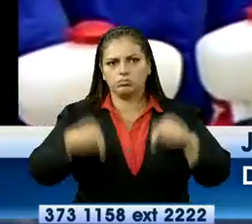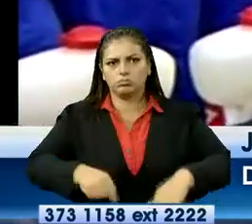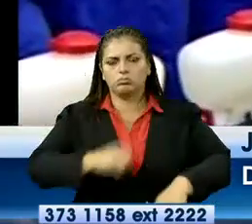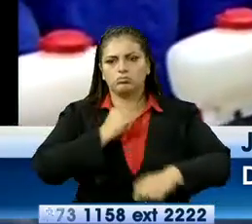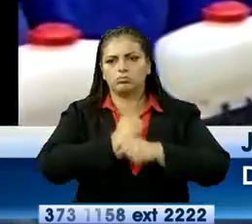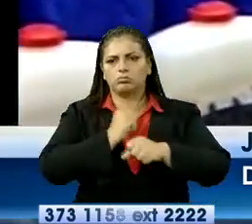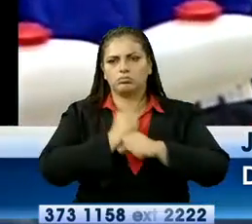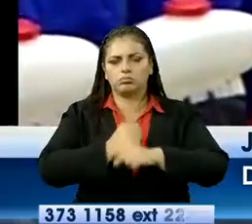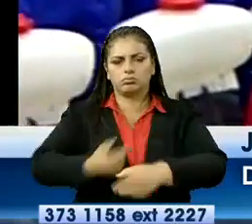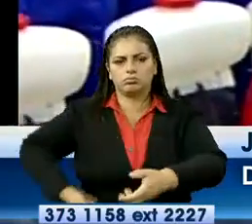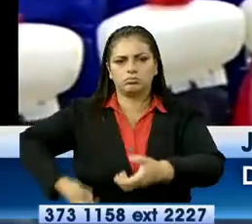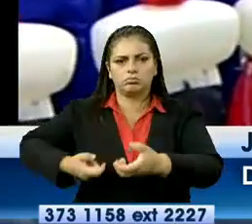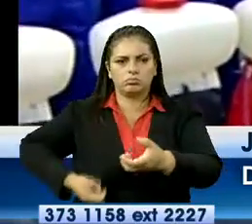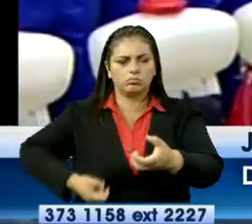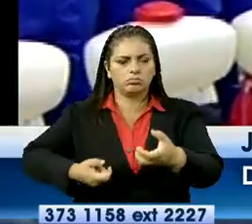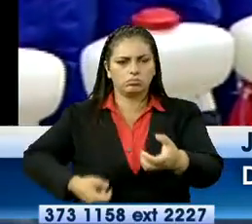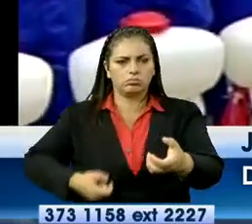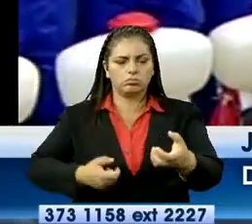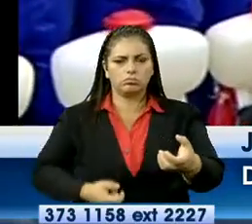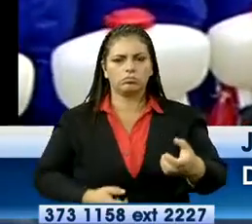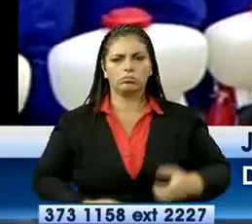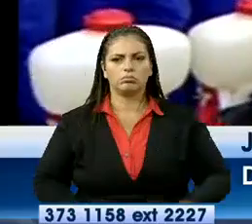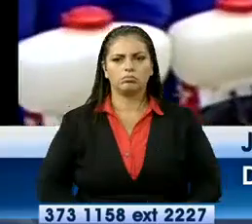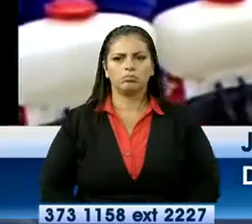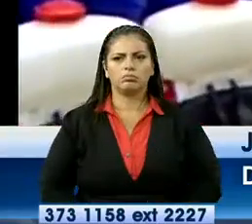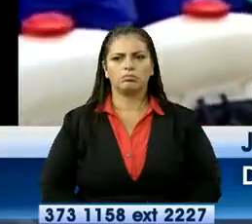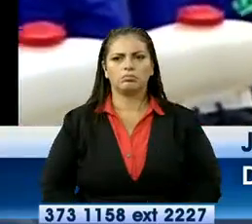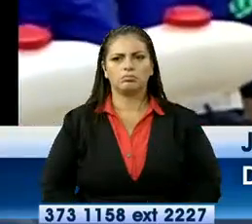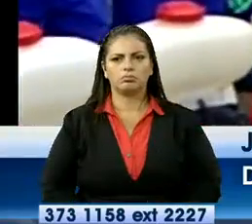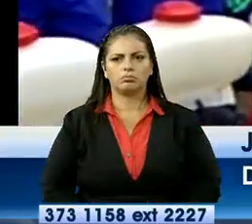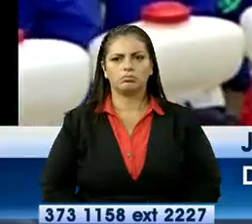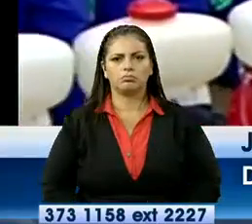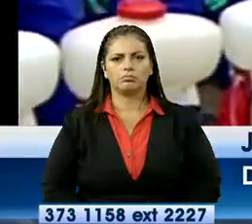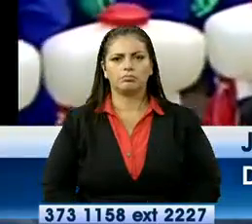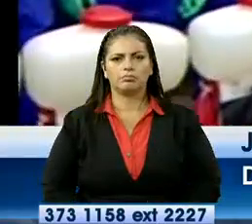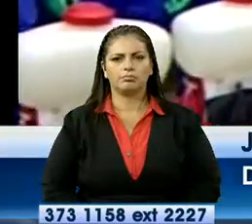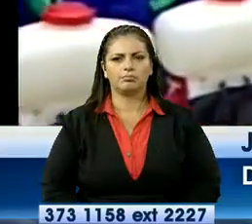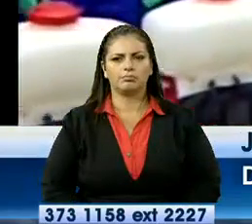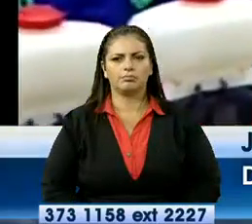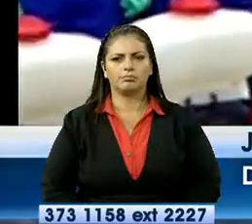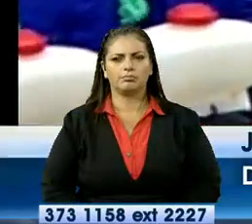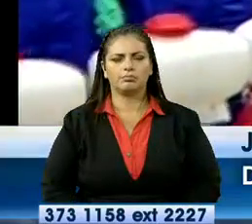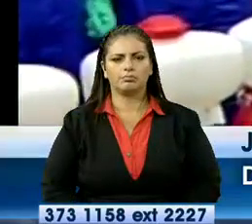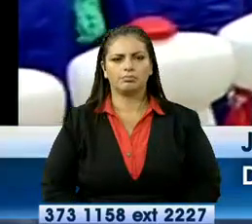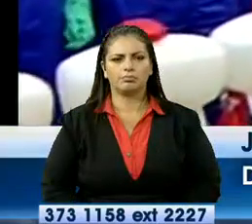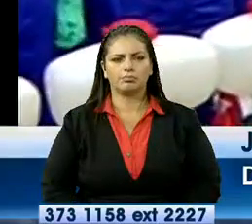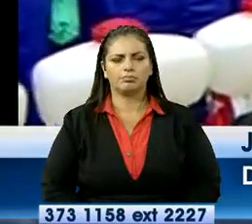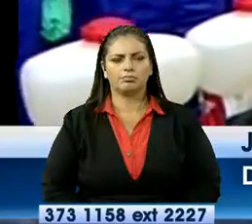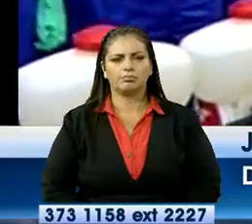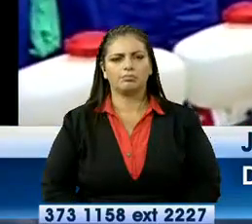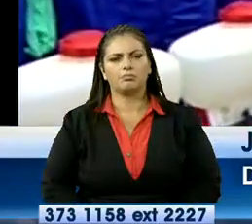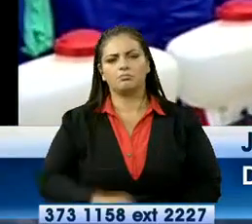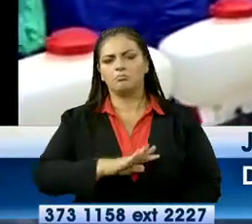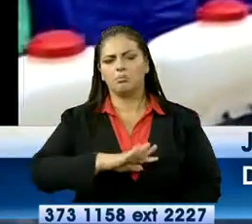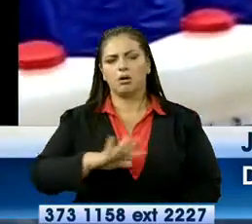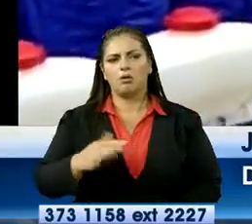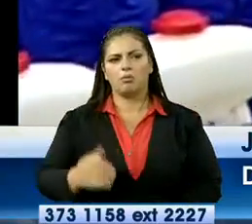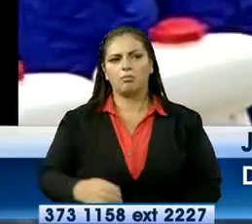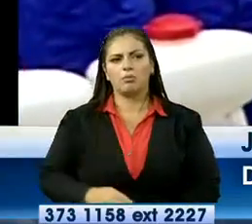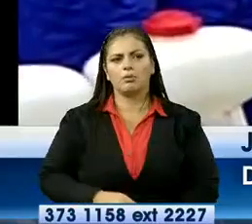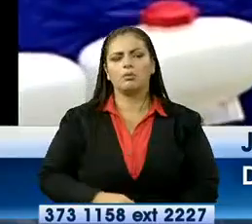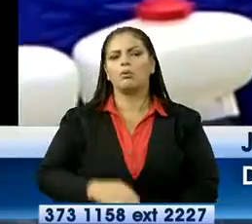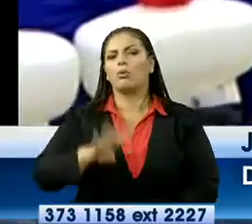para la cual contamos con, usted me está observando, un equipo, un personal de 50 operarios, es decir, aproximadamente 40